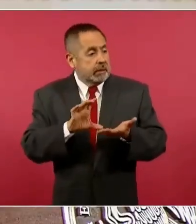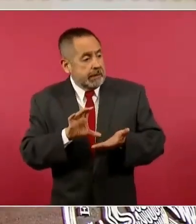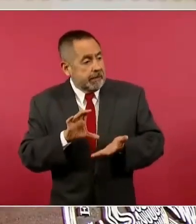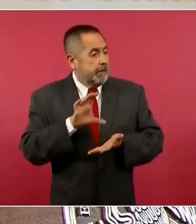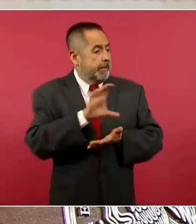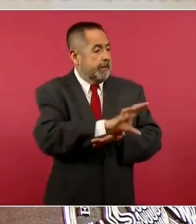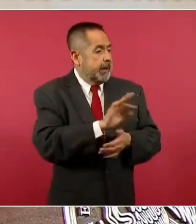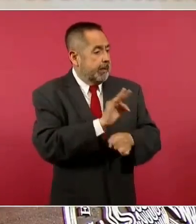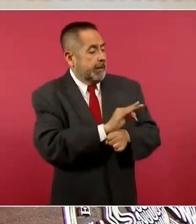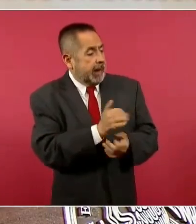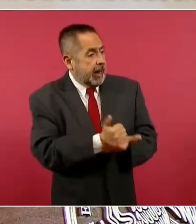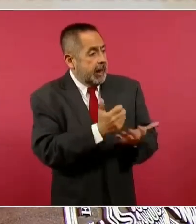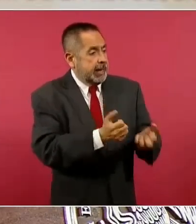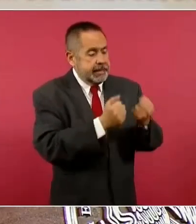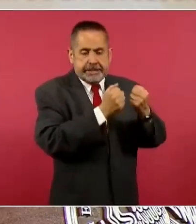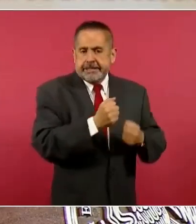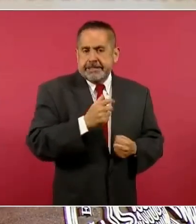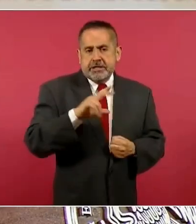vuelvan